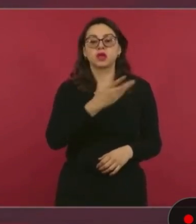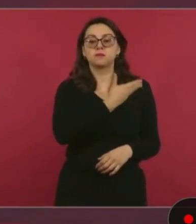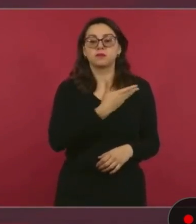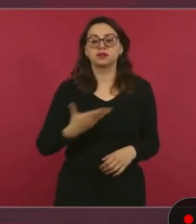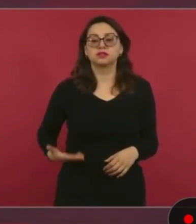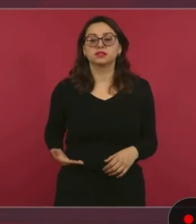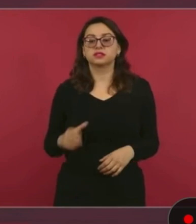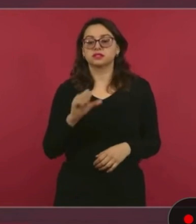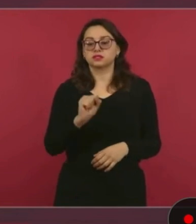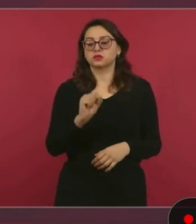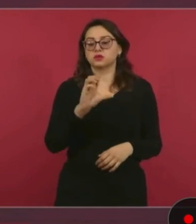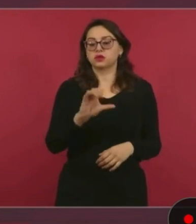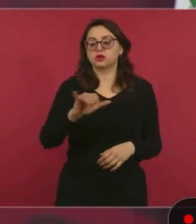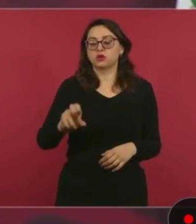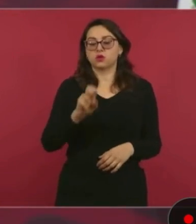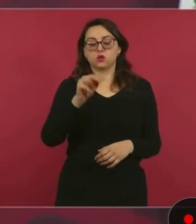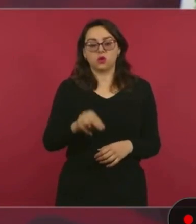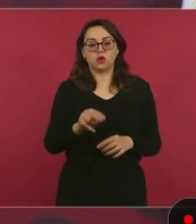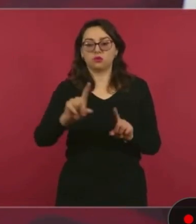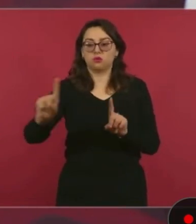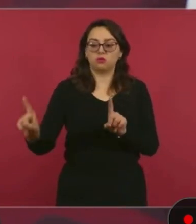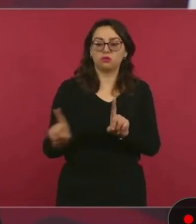de la Suprema Corte de Justicia,